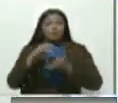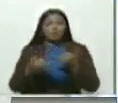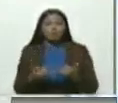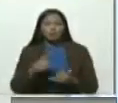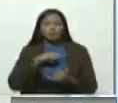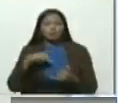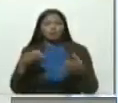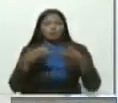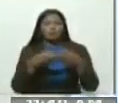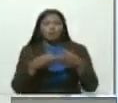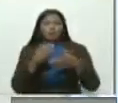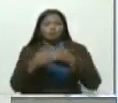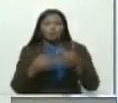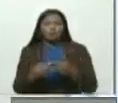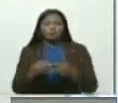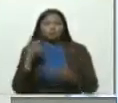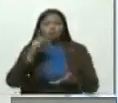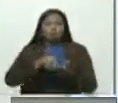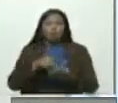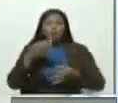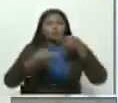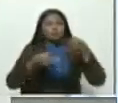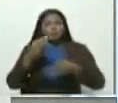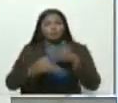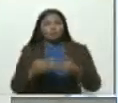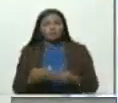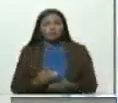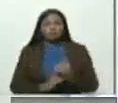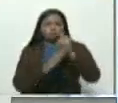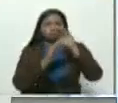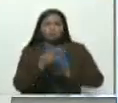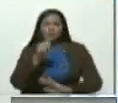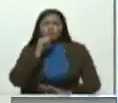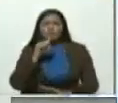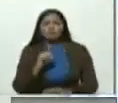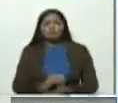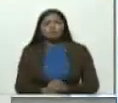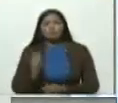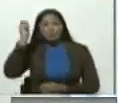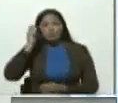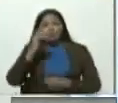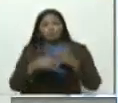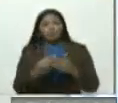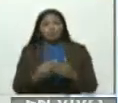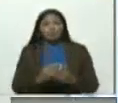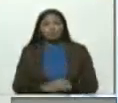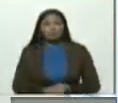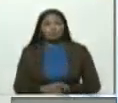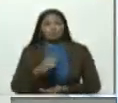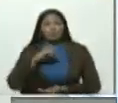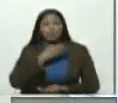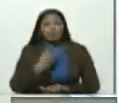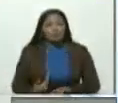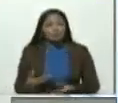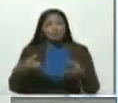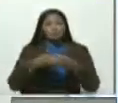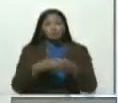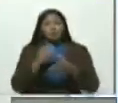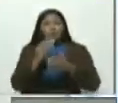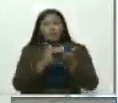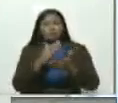la Comisión Preliminar de Postulaciones Judiciales encabezadas por el diputado Giuseppe Alexandrello como presidente de esta Comisión